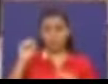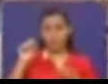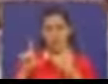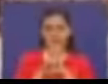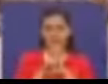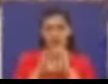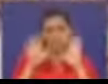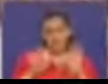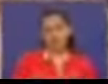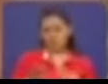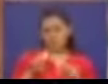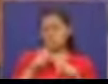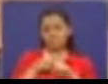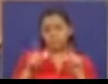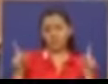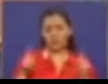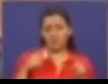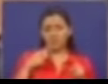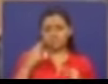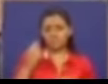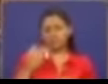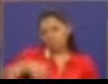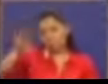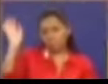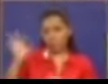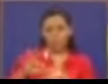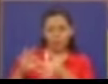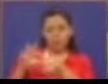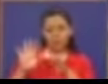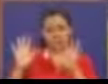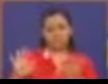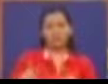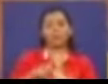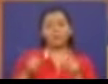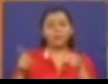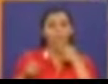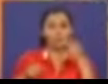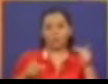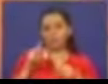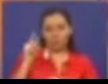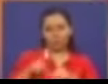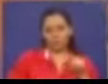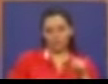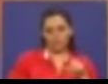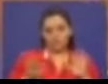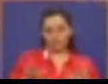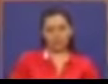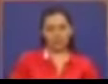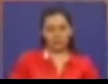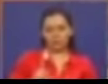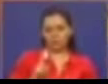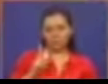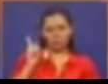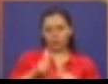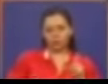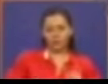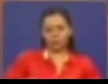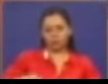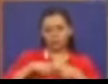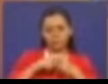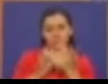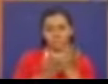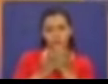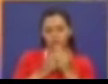no trabajan. Pero nadie puede dejar de trabajar, sobre todo en el sector público. Es ilegal el paro. Nadie puede suspender